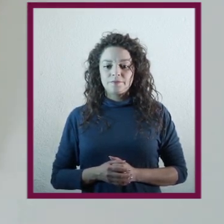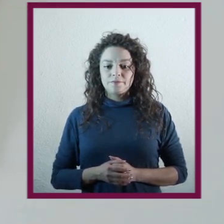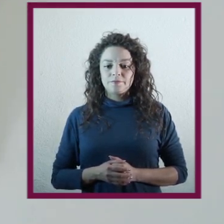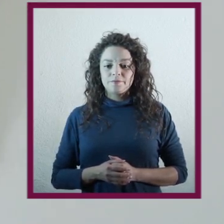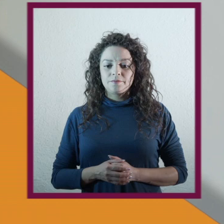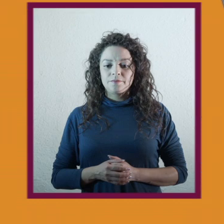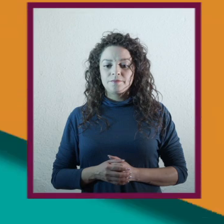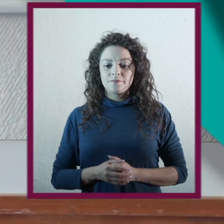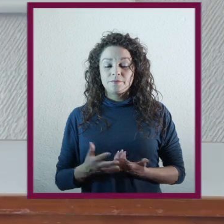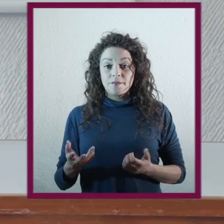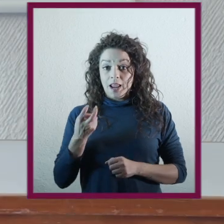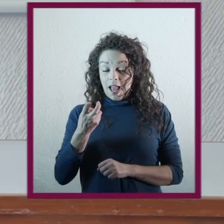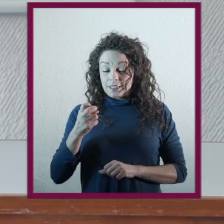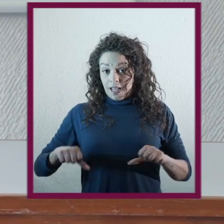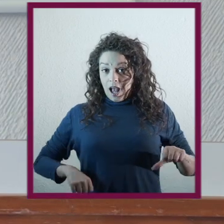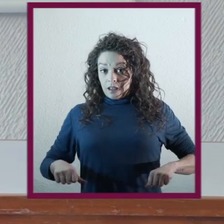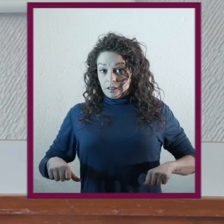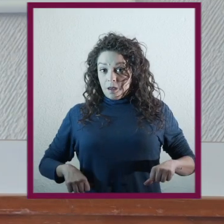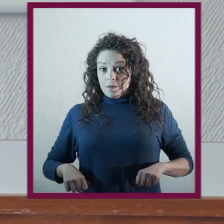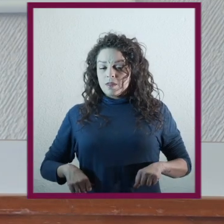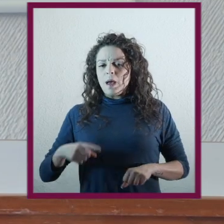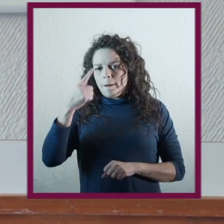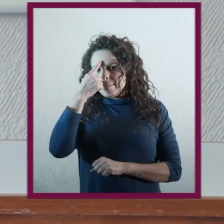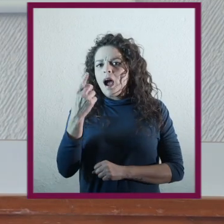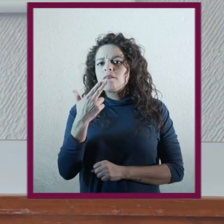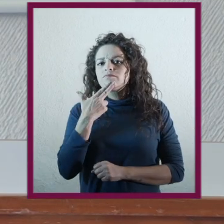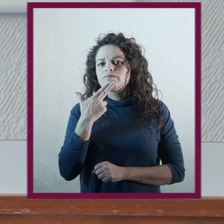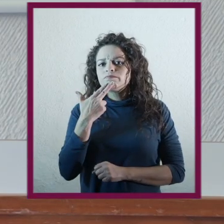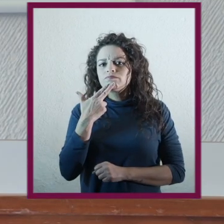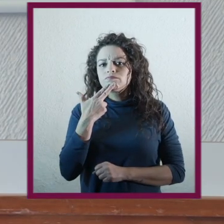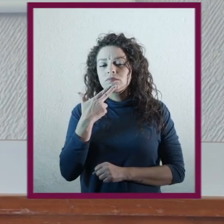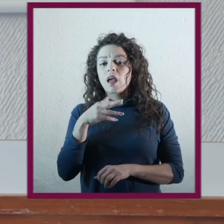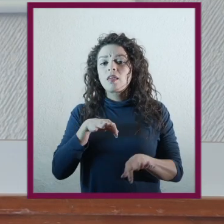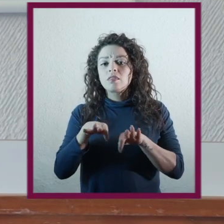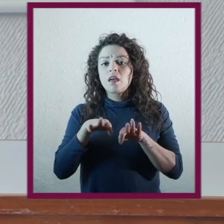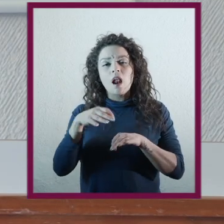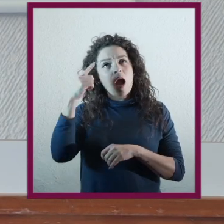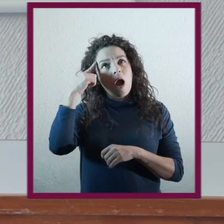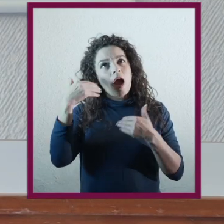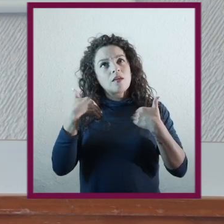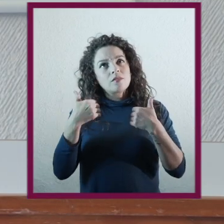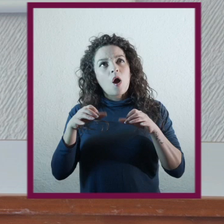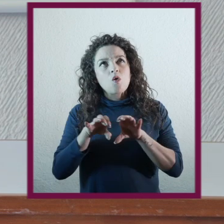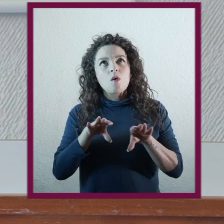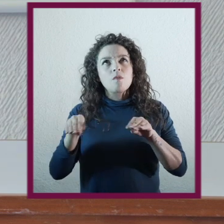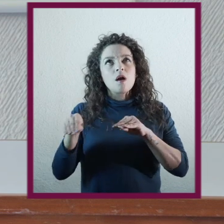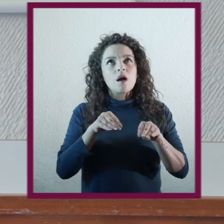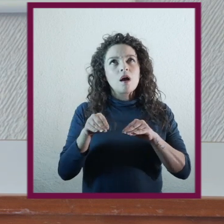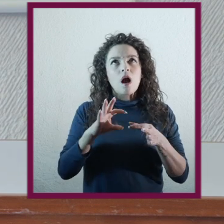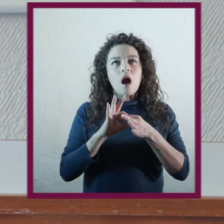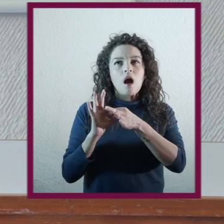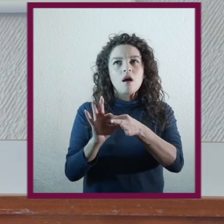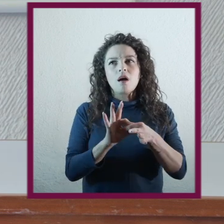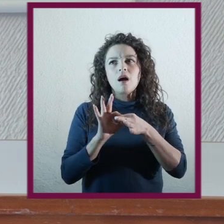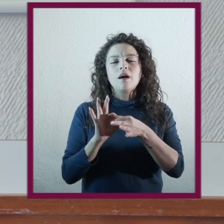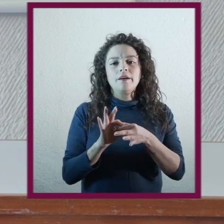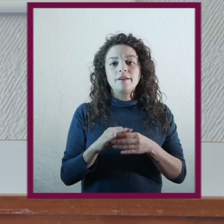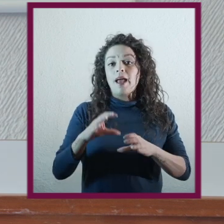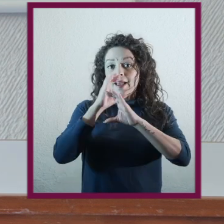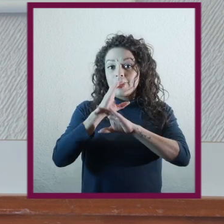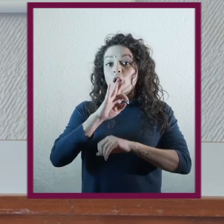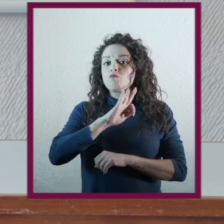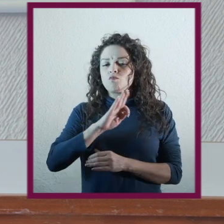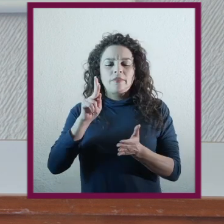don, don, don. Esta actividad nos va a servir mucho para el trabajo de coordinación. Con la canción lo